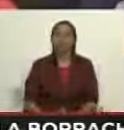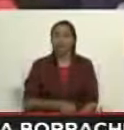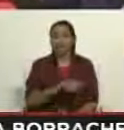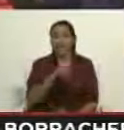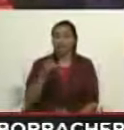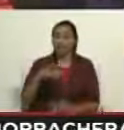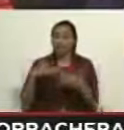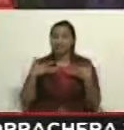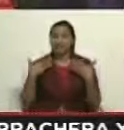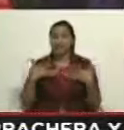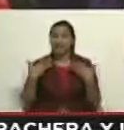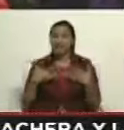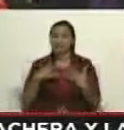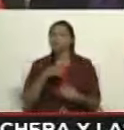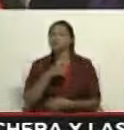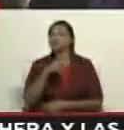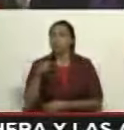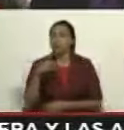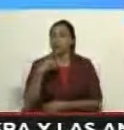Están animados, ¿verdad?